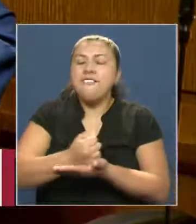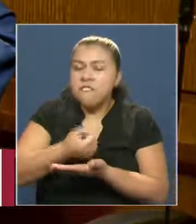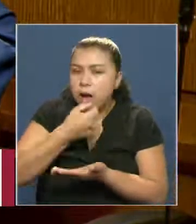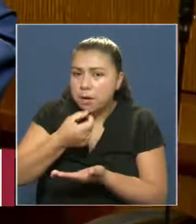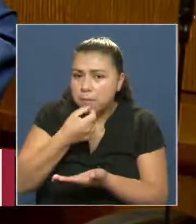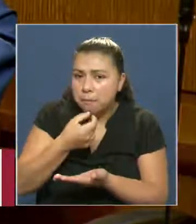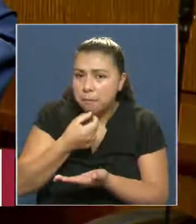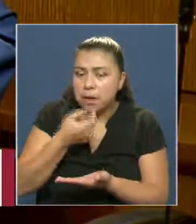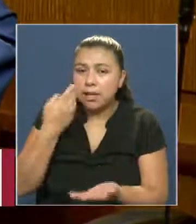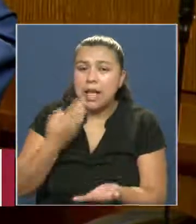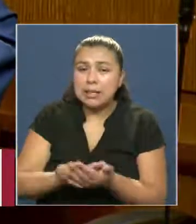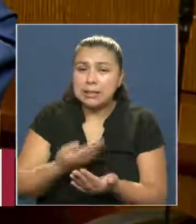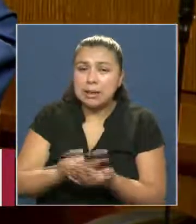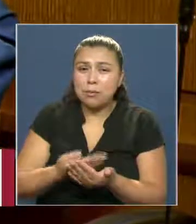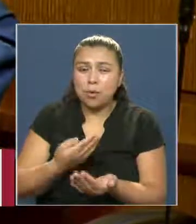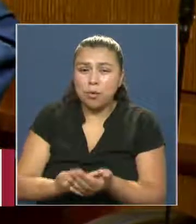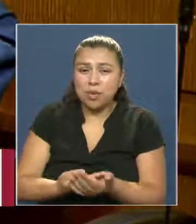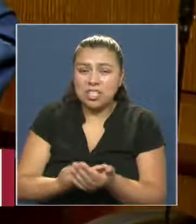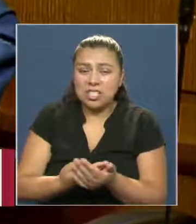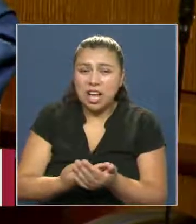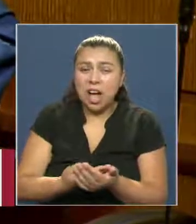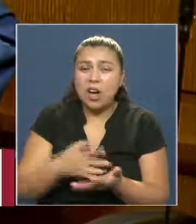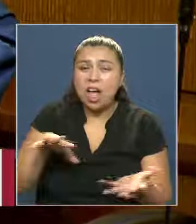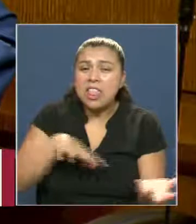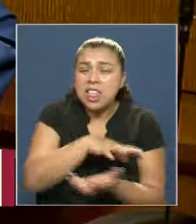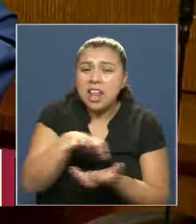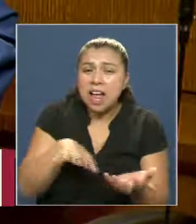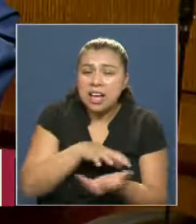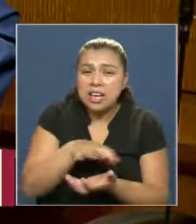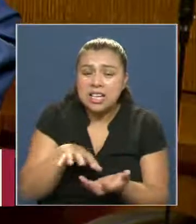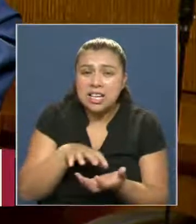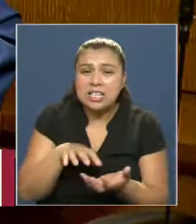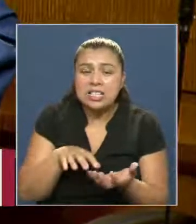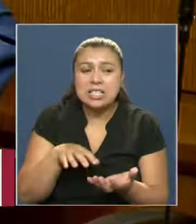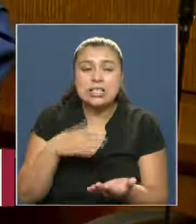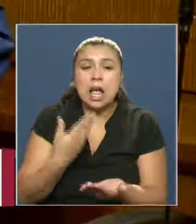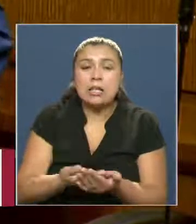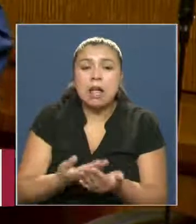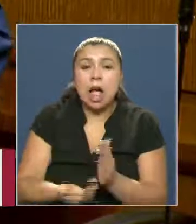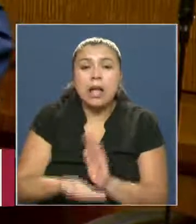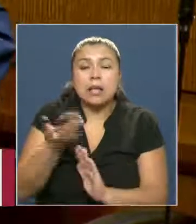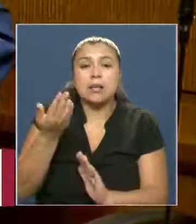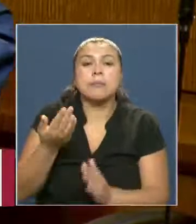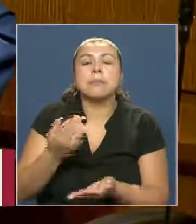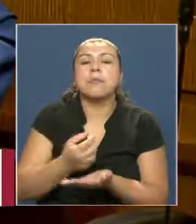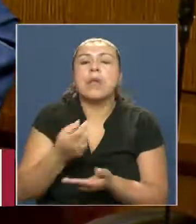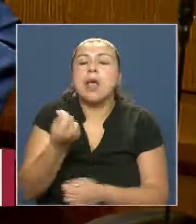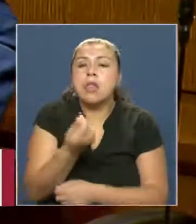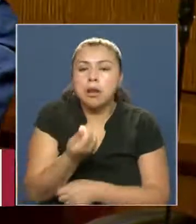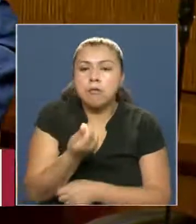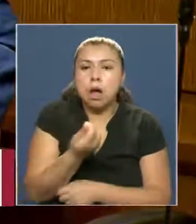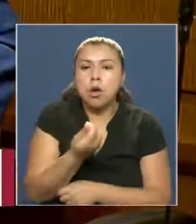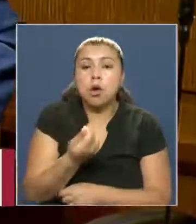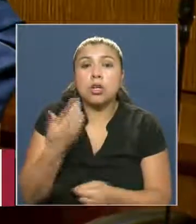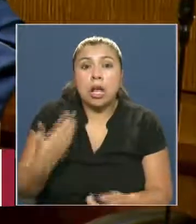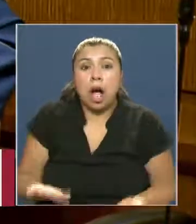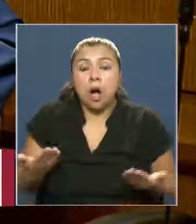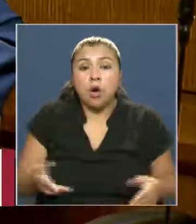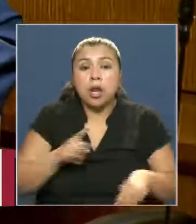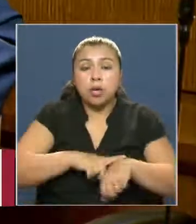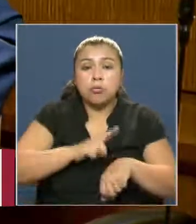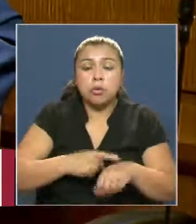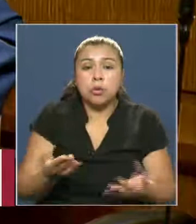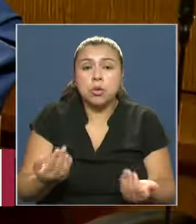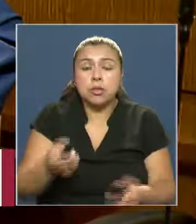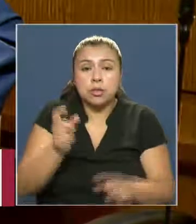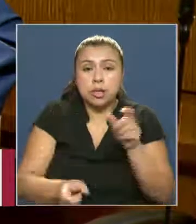se han aprovechado de la contingencia para abusar con los precios de aquellos productos que más necesitan nuestros compatriotas ante la contingencia que estamos viviendo